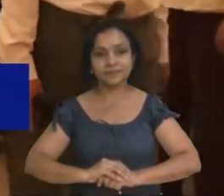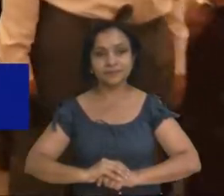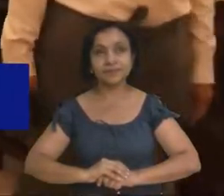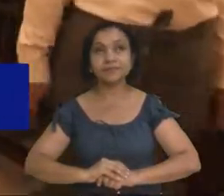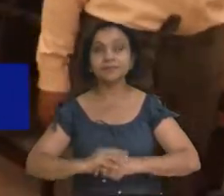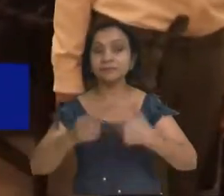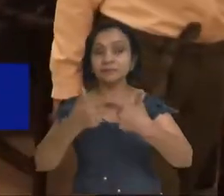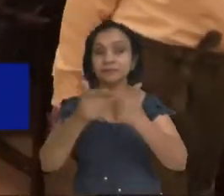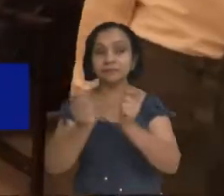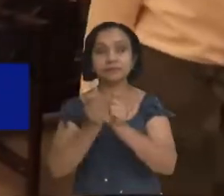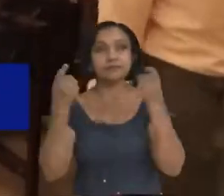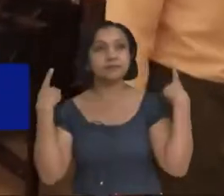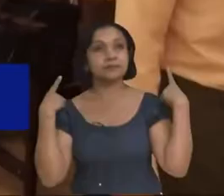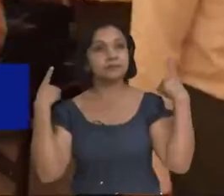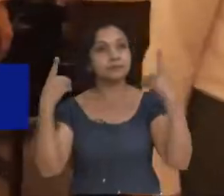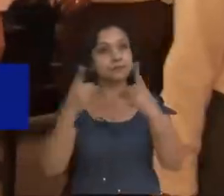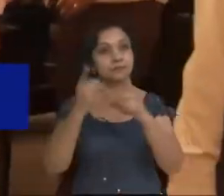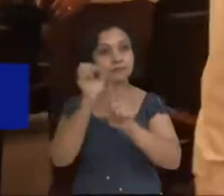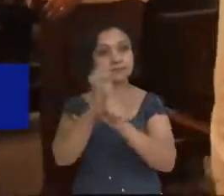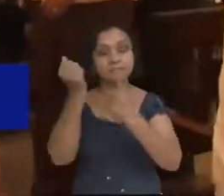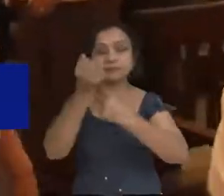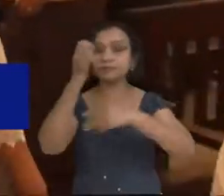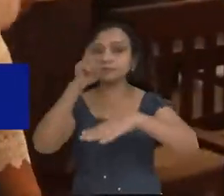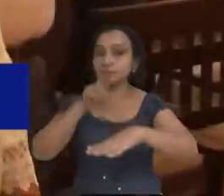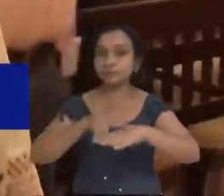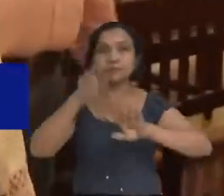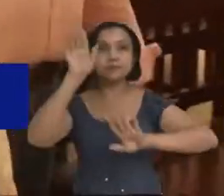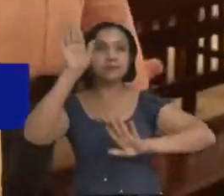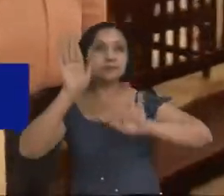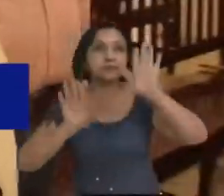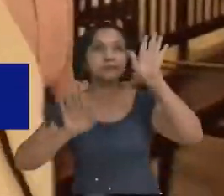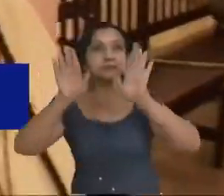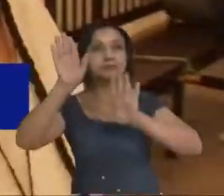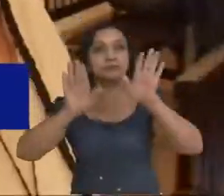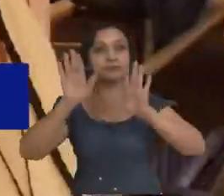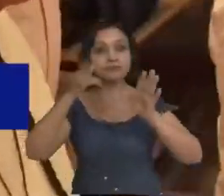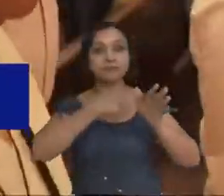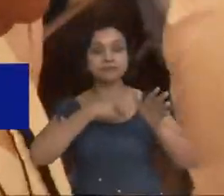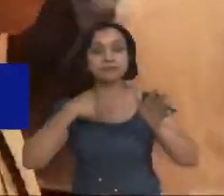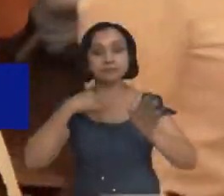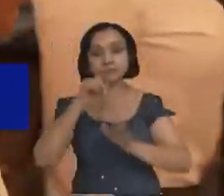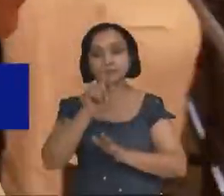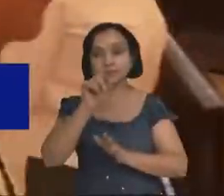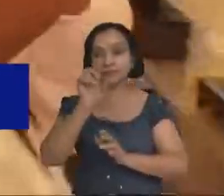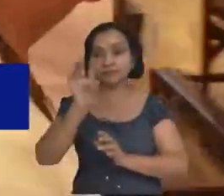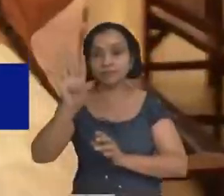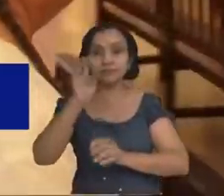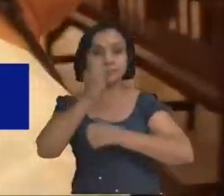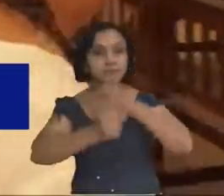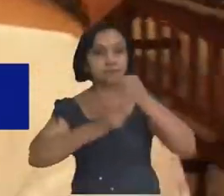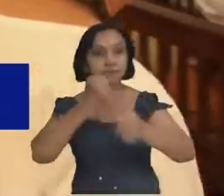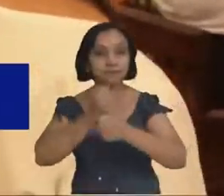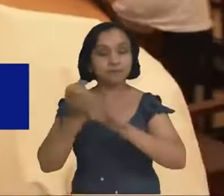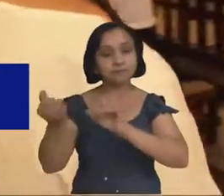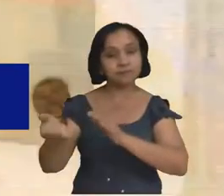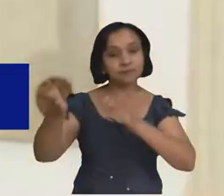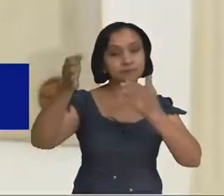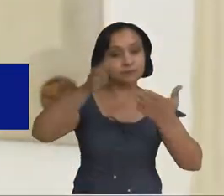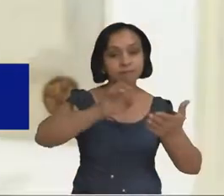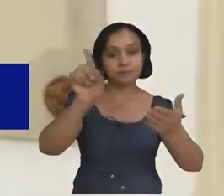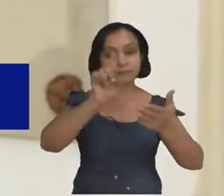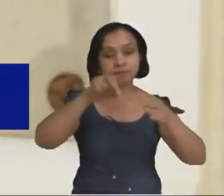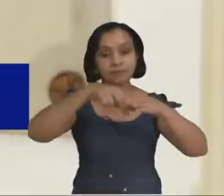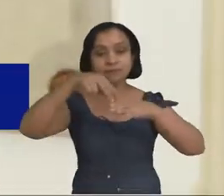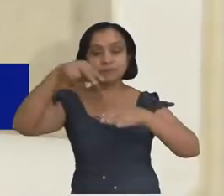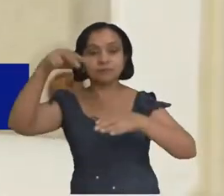Junta Directiva de la Asamblea Nacional participa en la conmemoración del 104 aniversario del paso a la inmortalidad